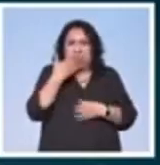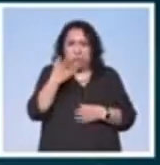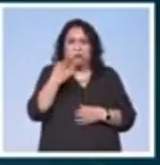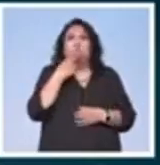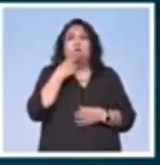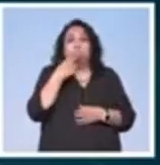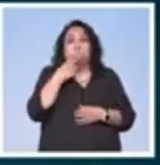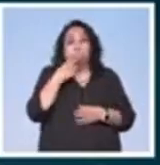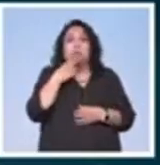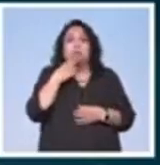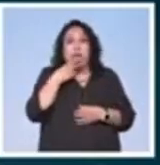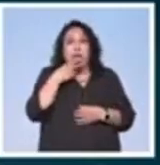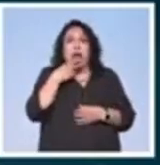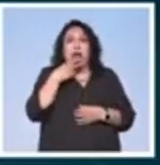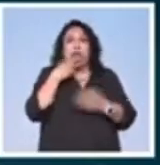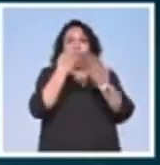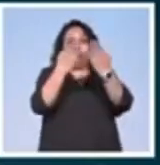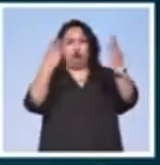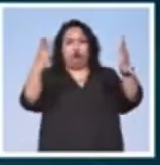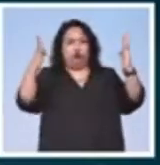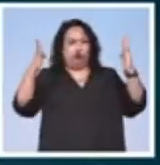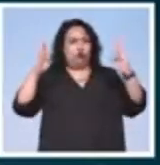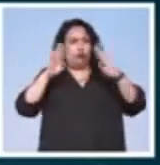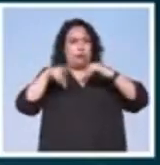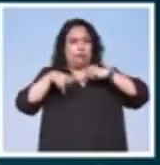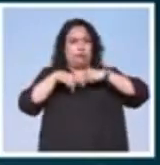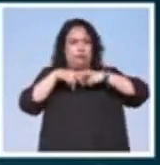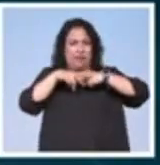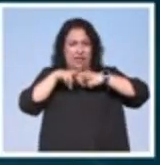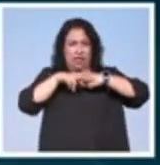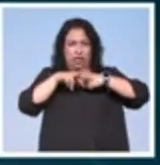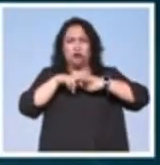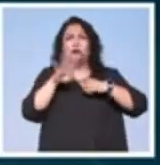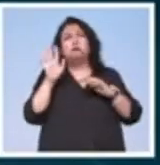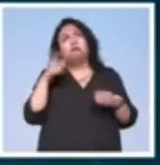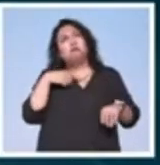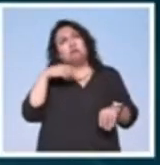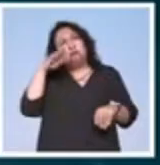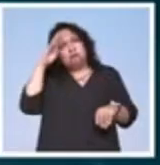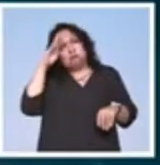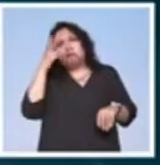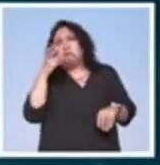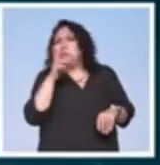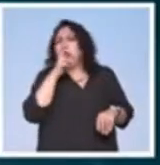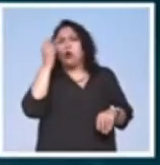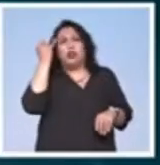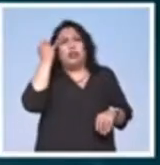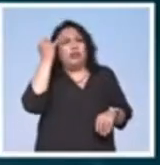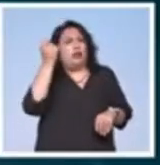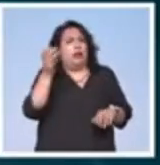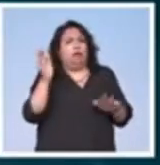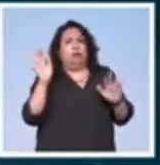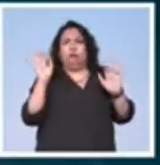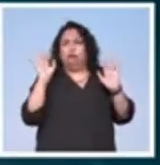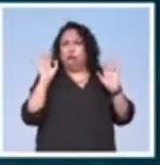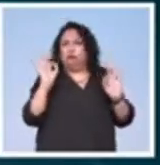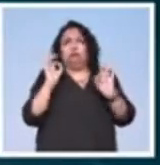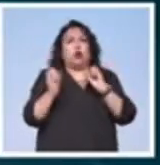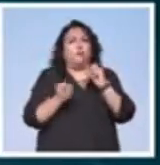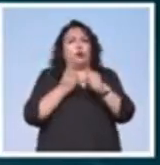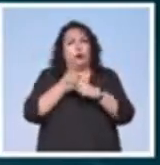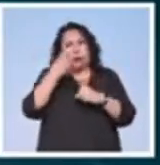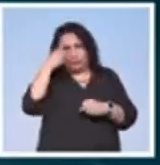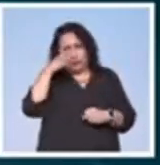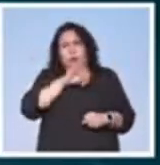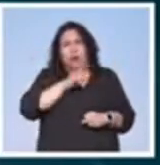utilizar la estructura del pasillo de estos vidrios. Y pues dije, güey, es la mejor idea y es más bien, es la mejor oportunidad para